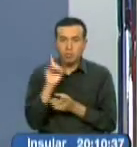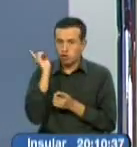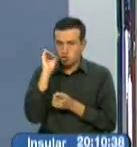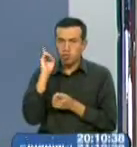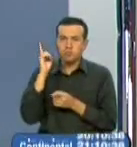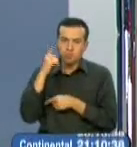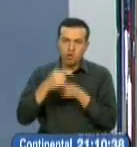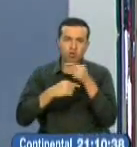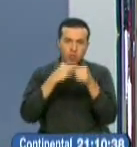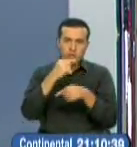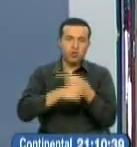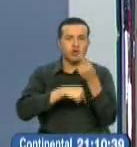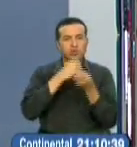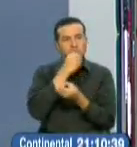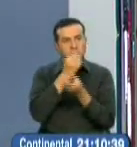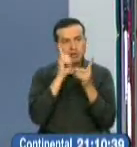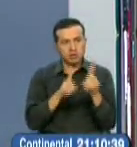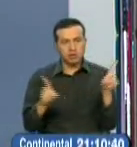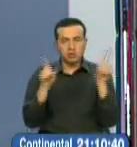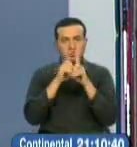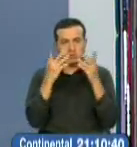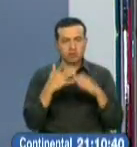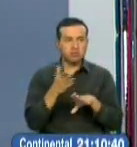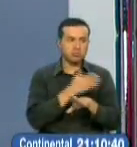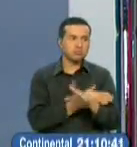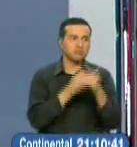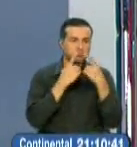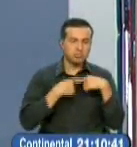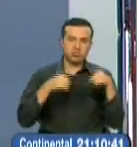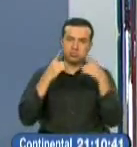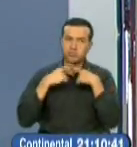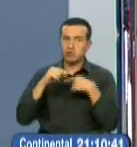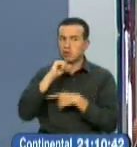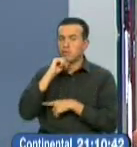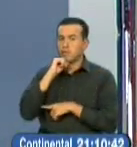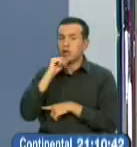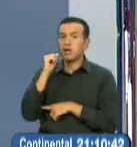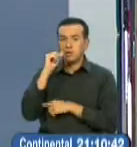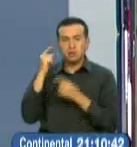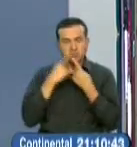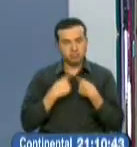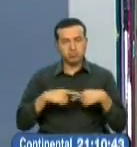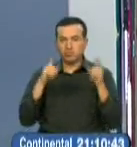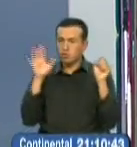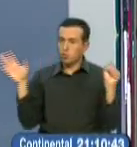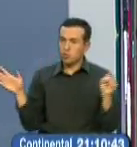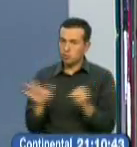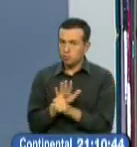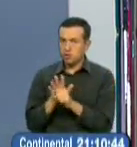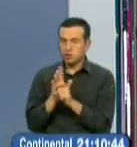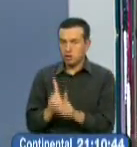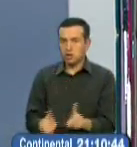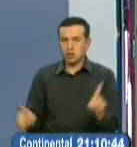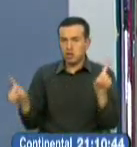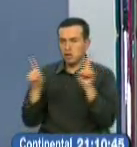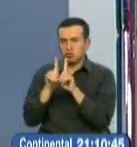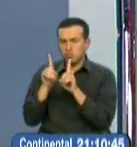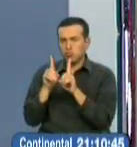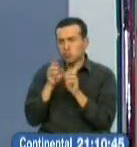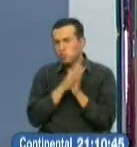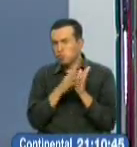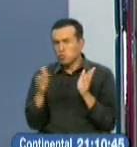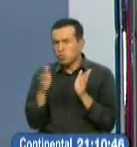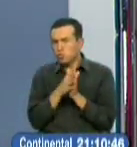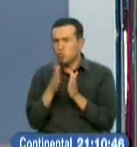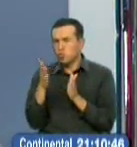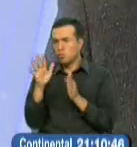boletines informativos, actualizando datos que ya eran oficiales y lo que falta aún es la proclamación oficial de los resultados. ¿Esa fase en cuánto